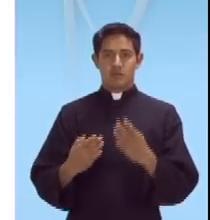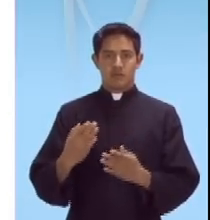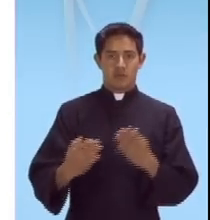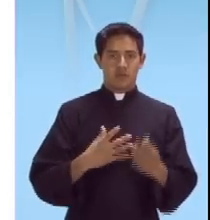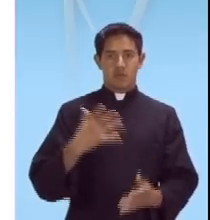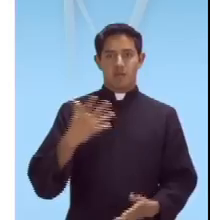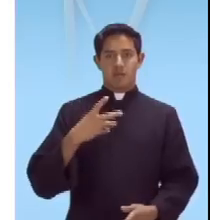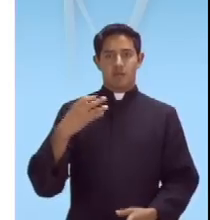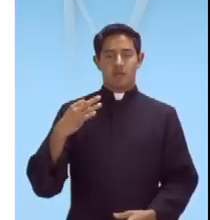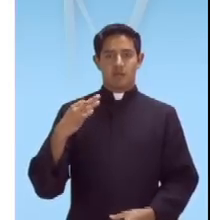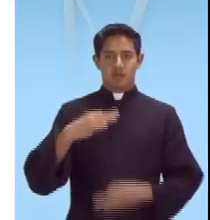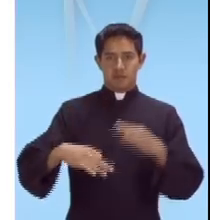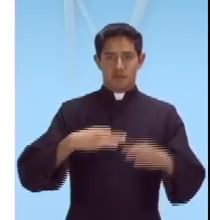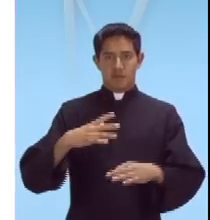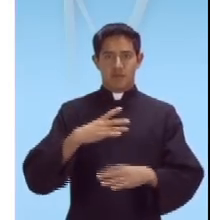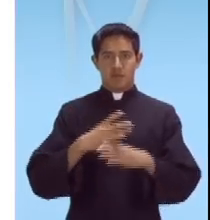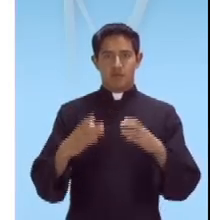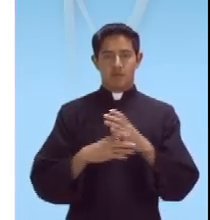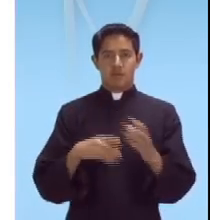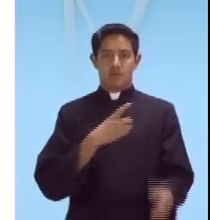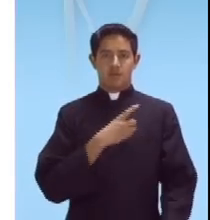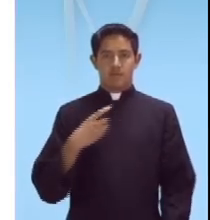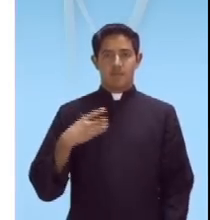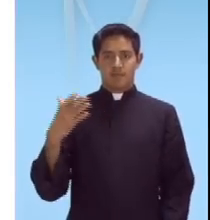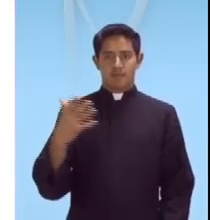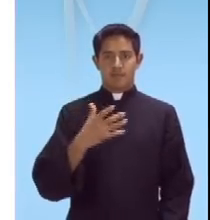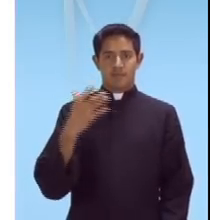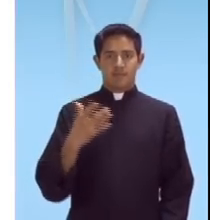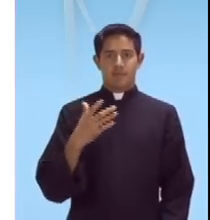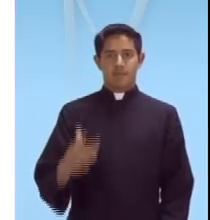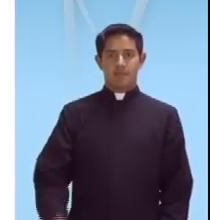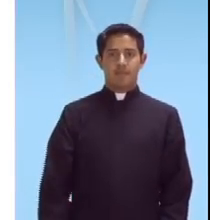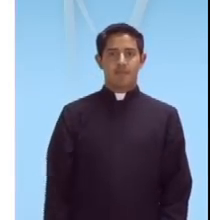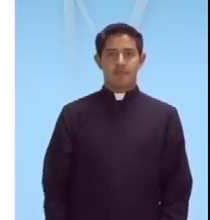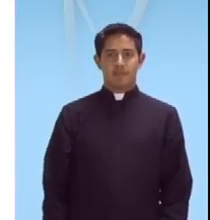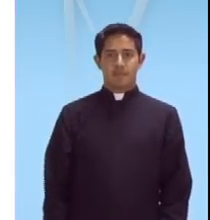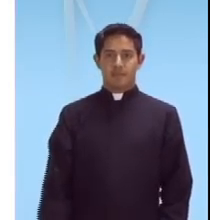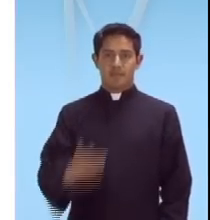Palabra del Señor Gloria a ti, Señor Jesús